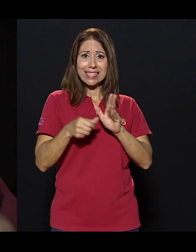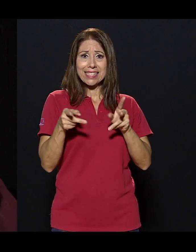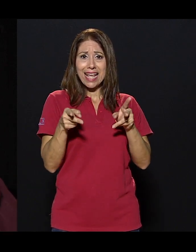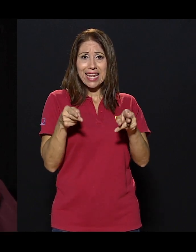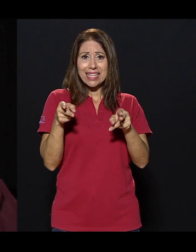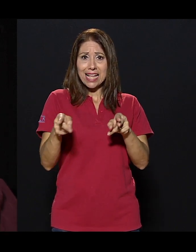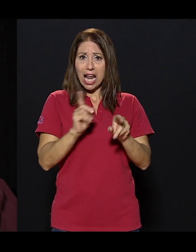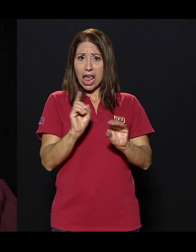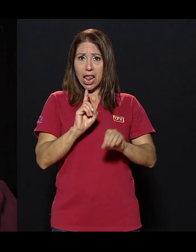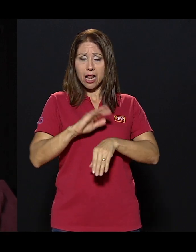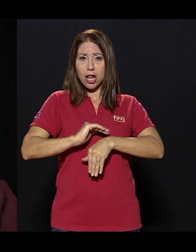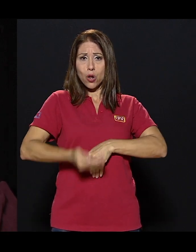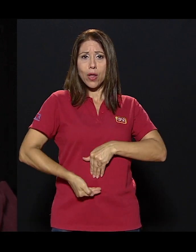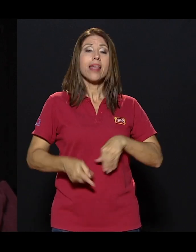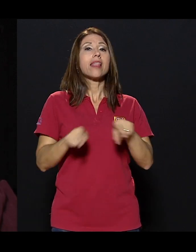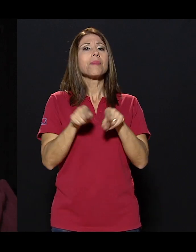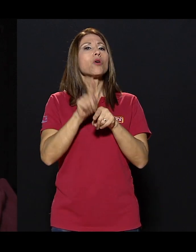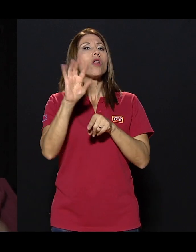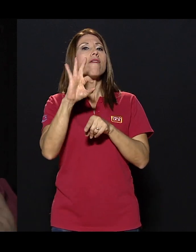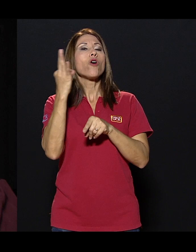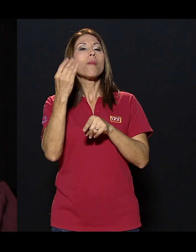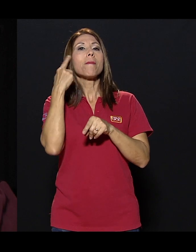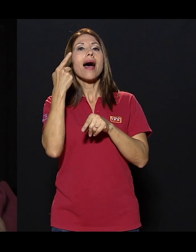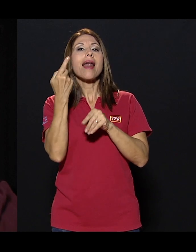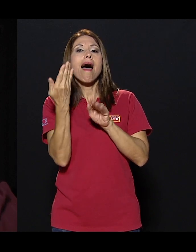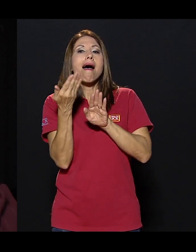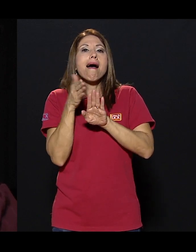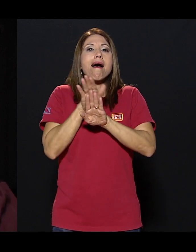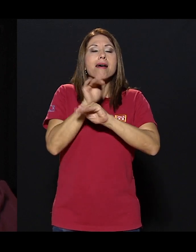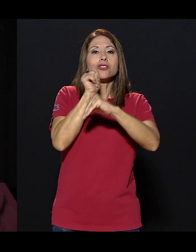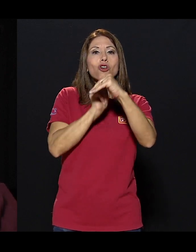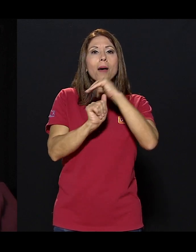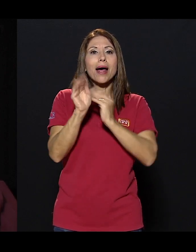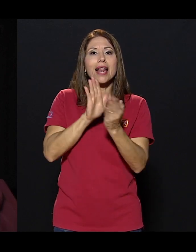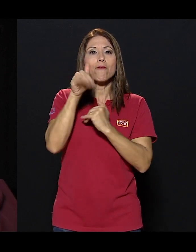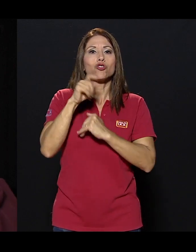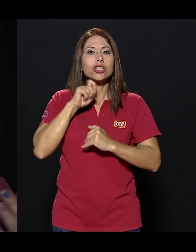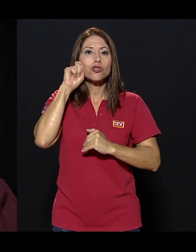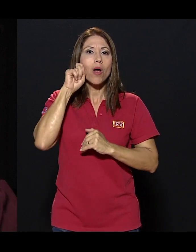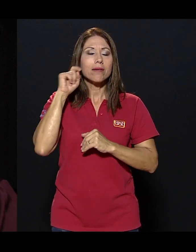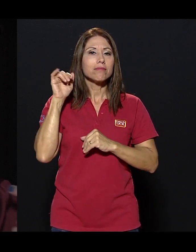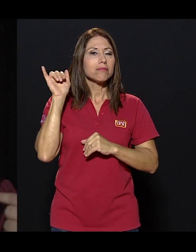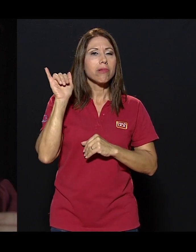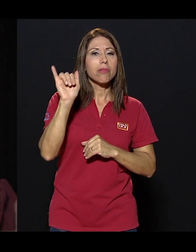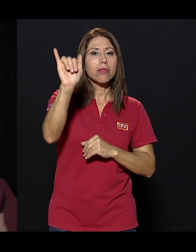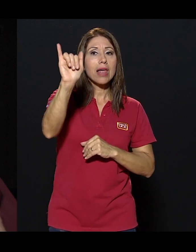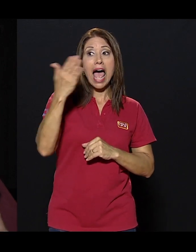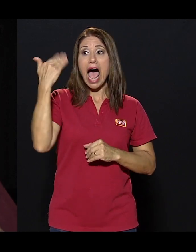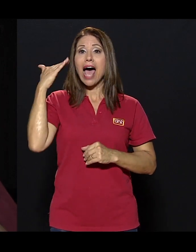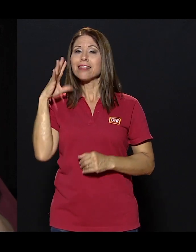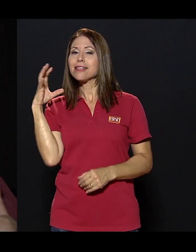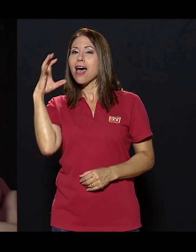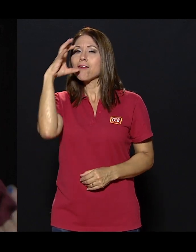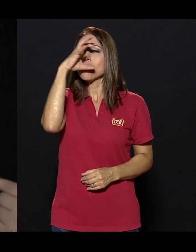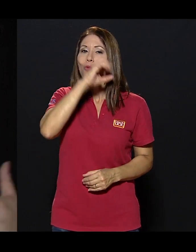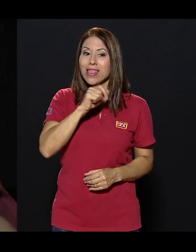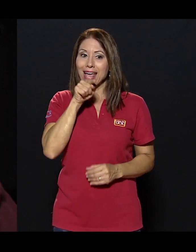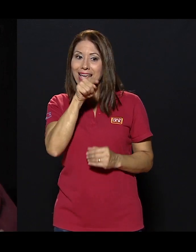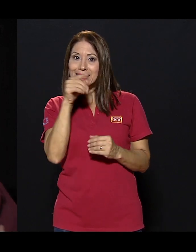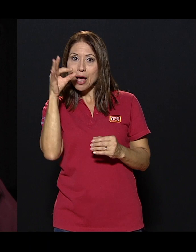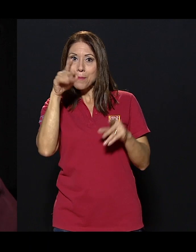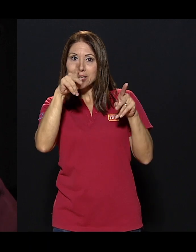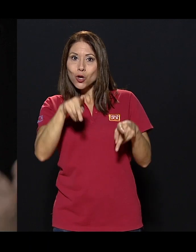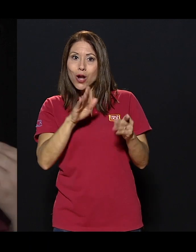esterilizar forzadamente, también se convierte en una forma de solapar el abuso sexual para siempre. O sea, si antes lo que me alertaba de un abuso sexual era